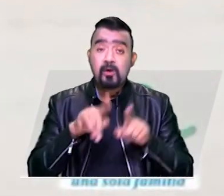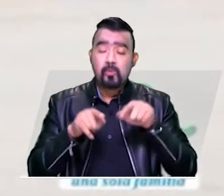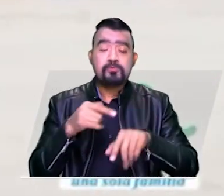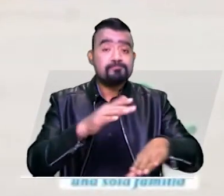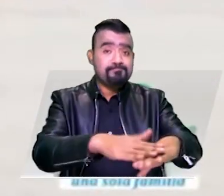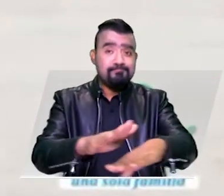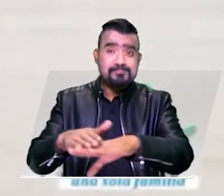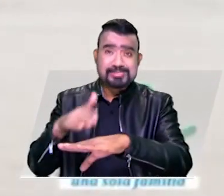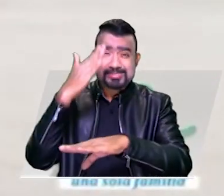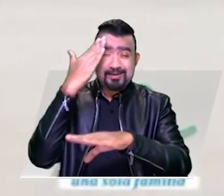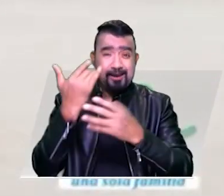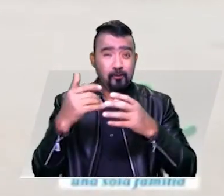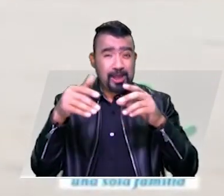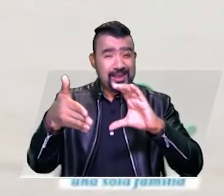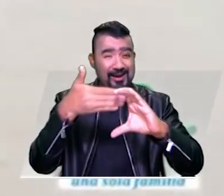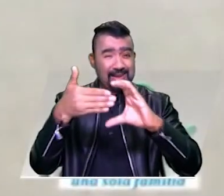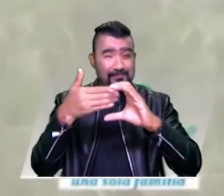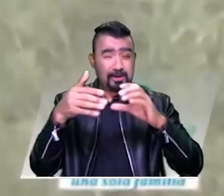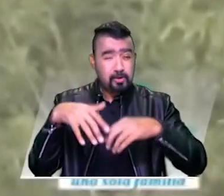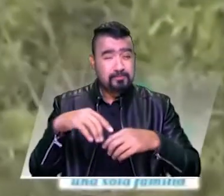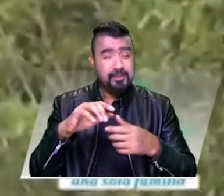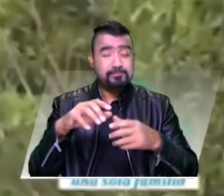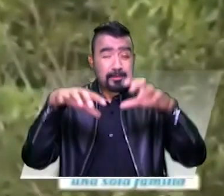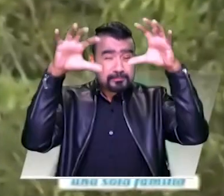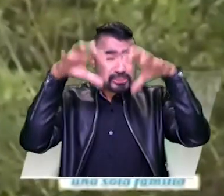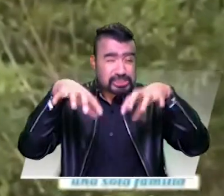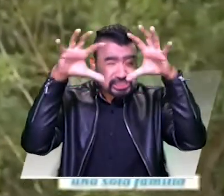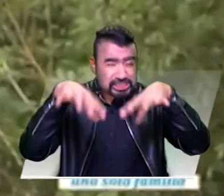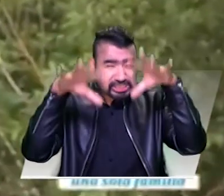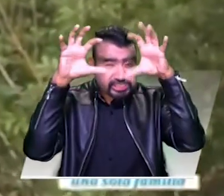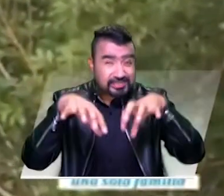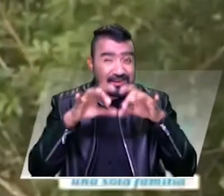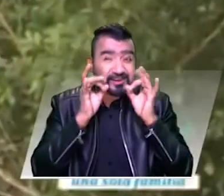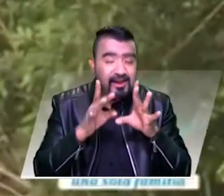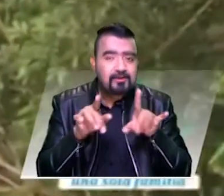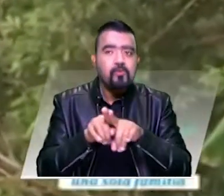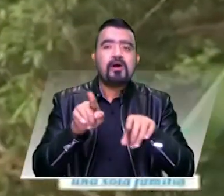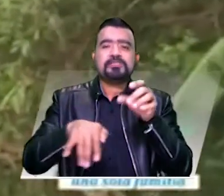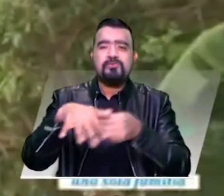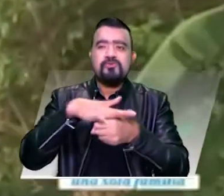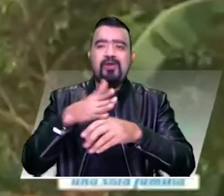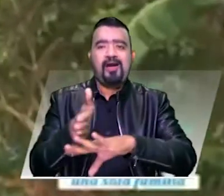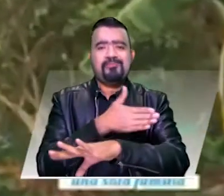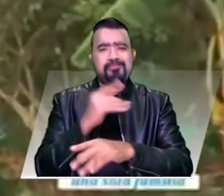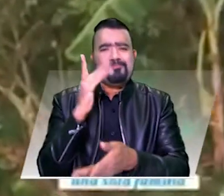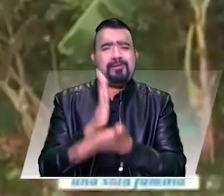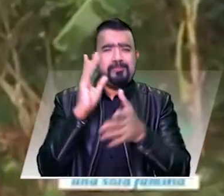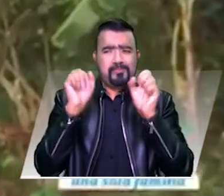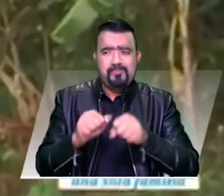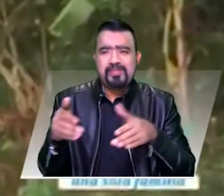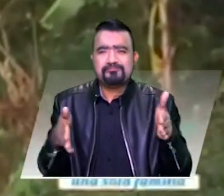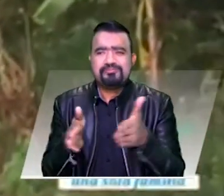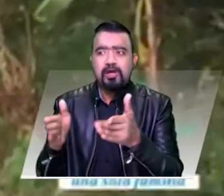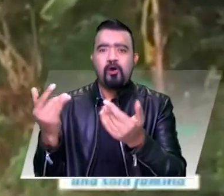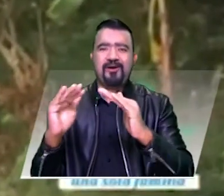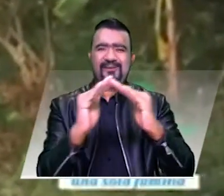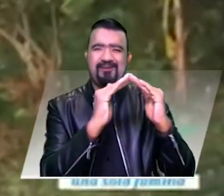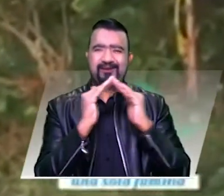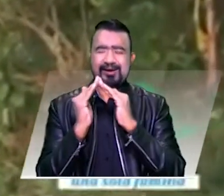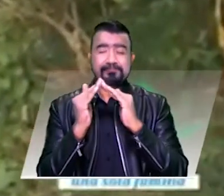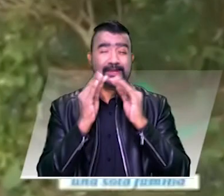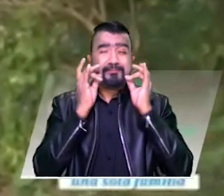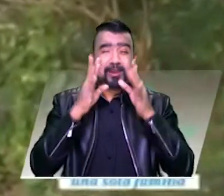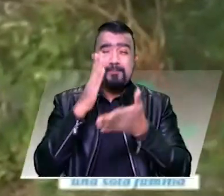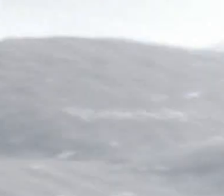alertas con los cambios climáticos y con las lluvias que ya han provocado situaciones de emergencia en vías y viviendas en varios municipios